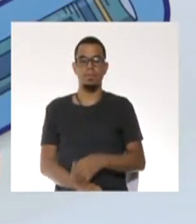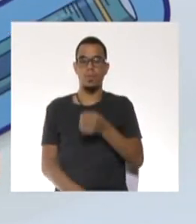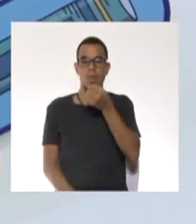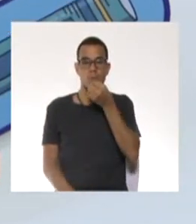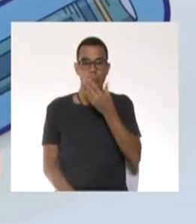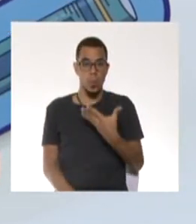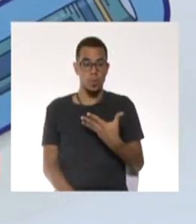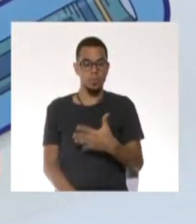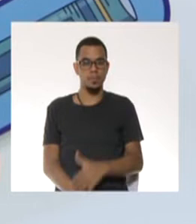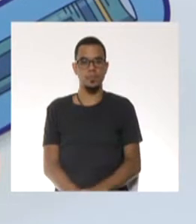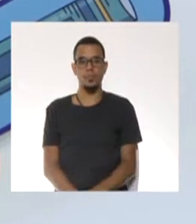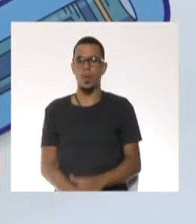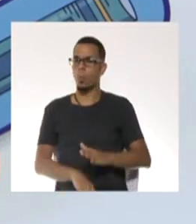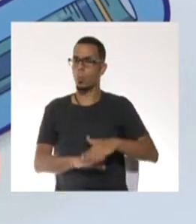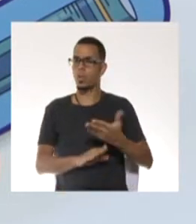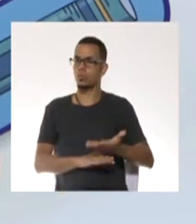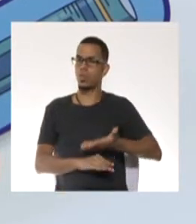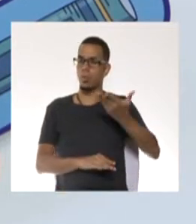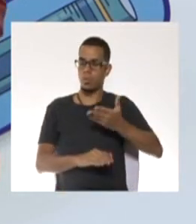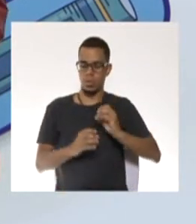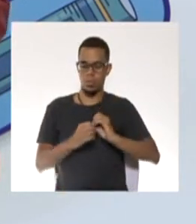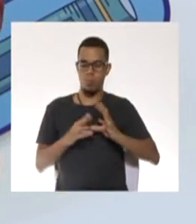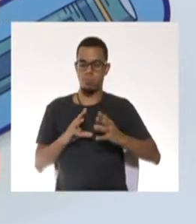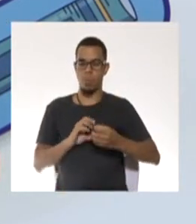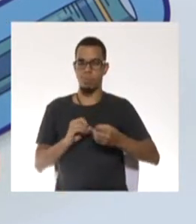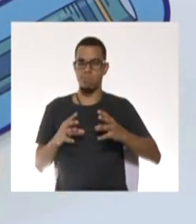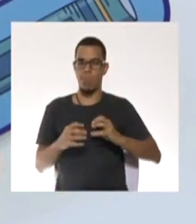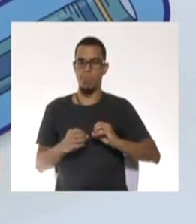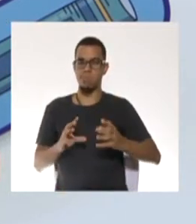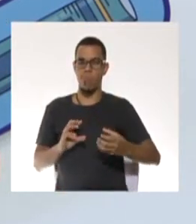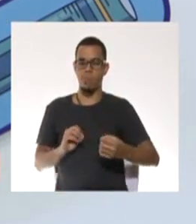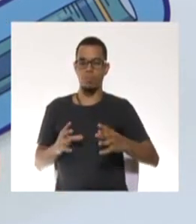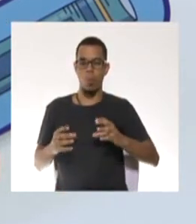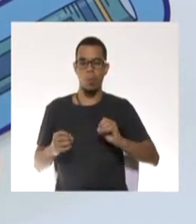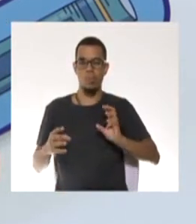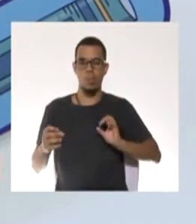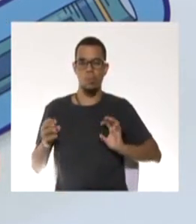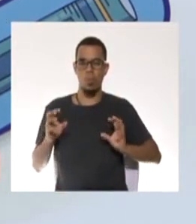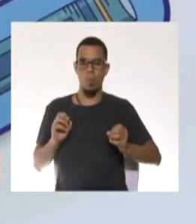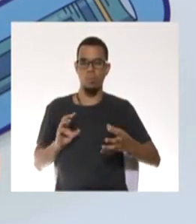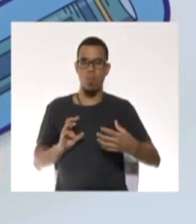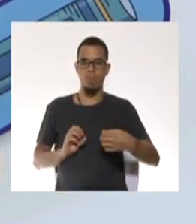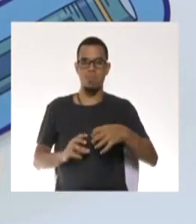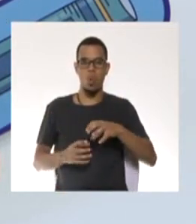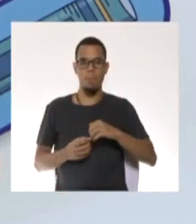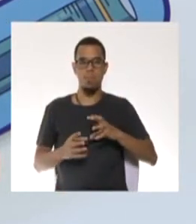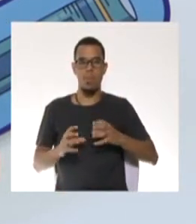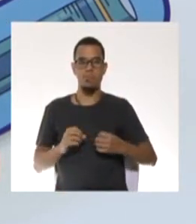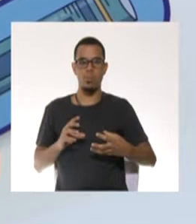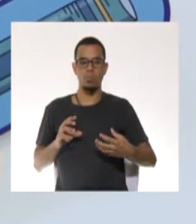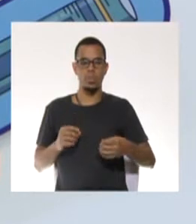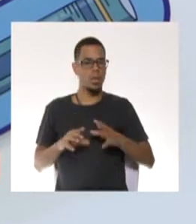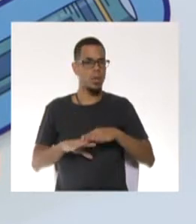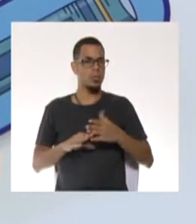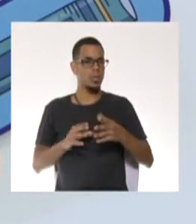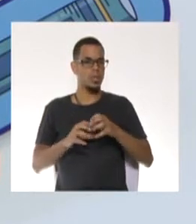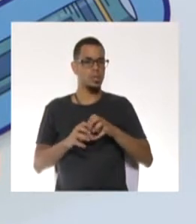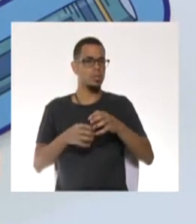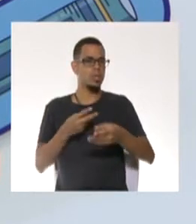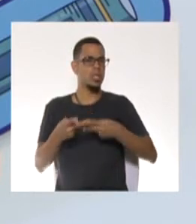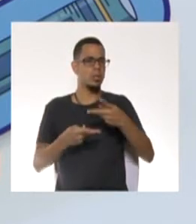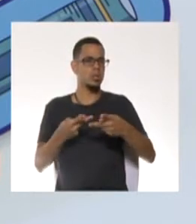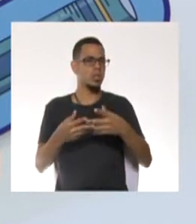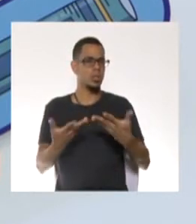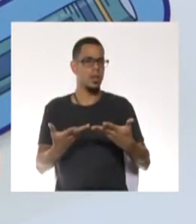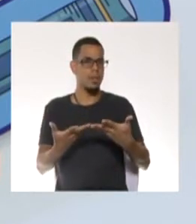amores, ¿por qué son tan importantes las células? Porque se va a producir el proceso de división celular. ¿Cuál es ese proceso de división celular o ciclo celular? Es